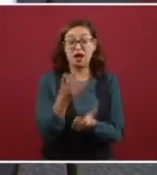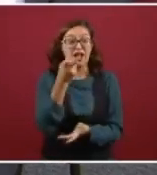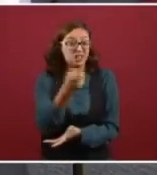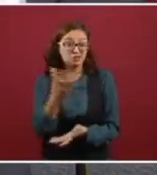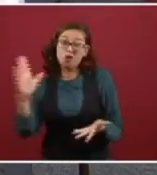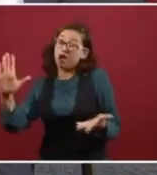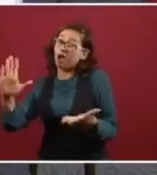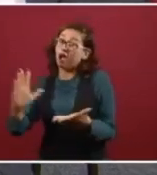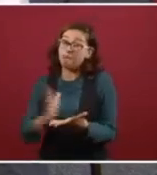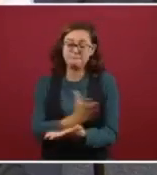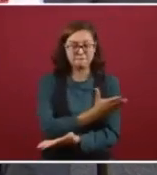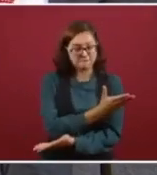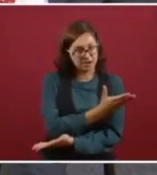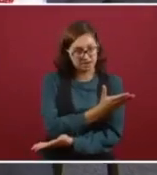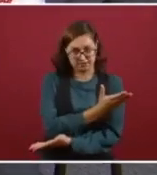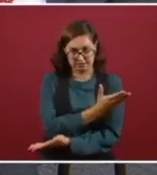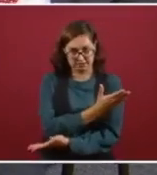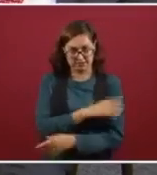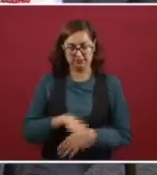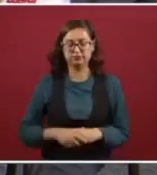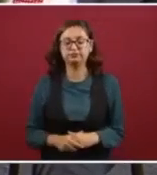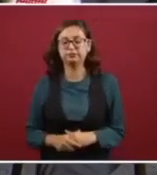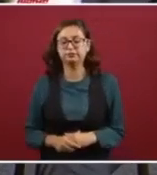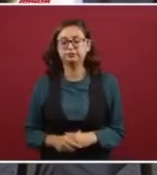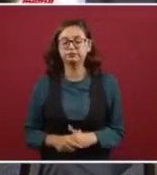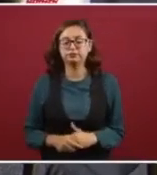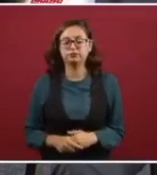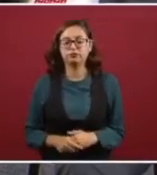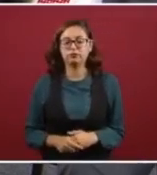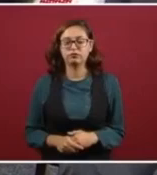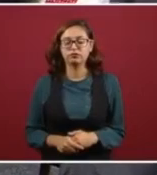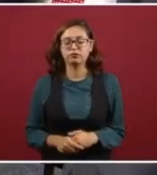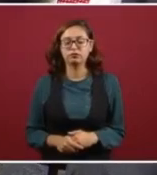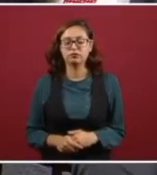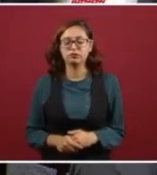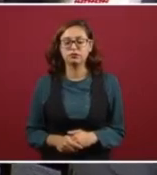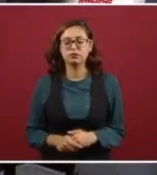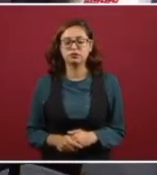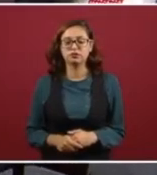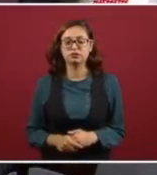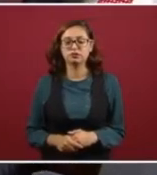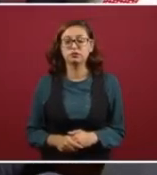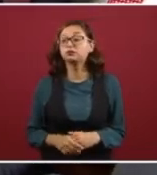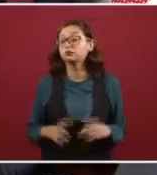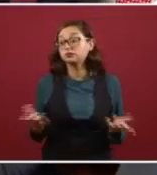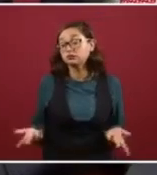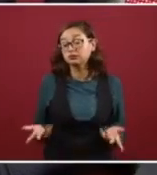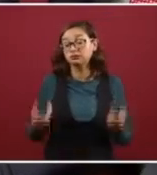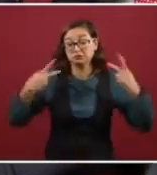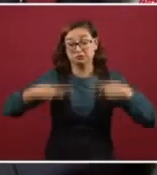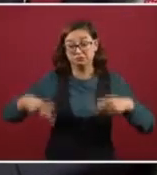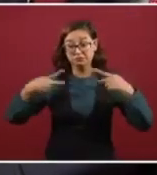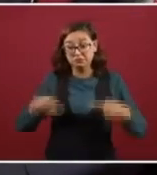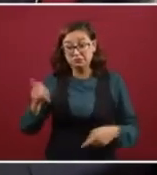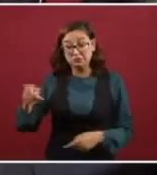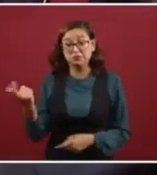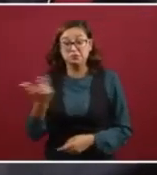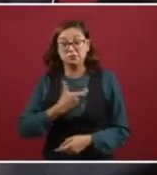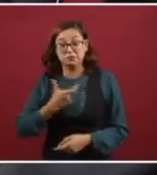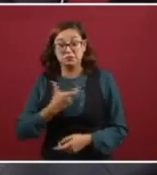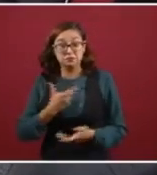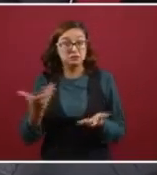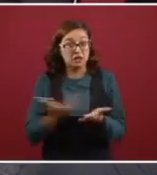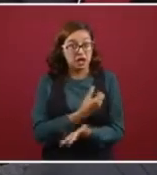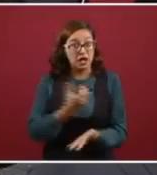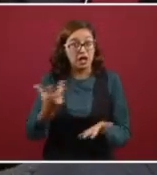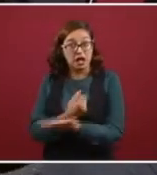independiente. Y si por sacar más medallas obtienen